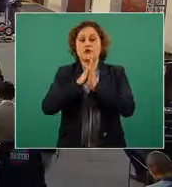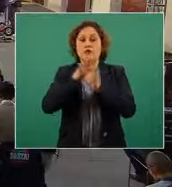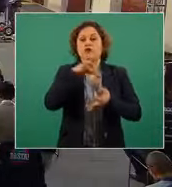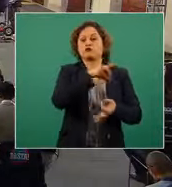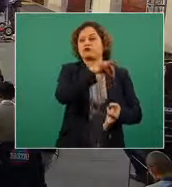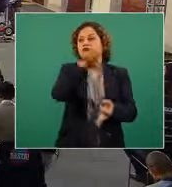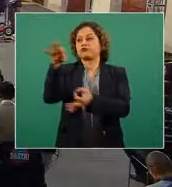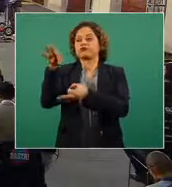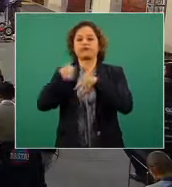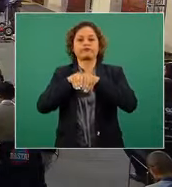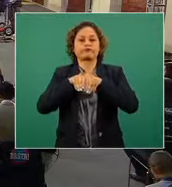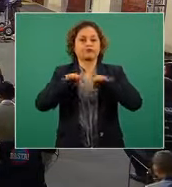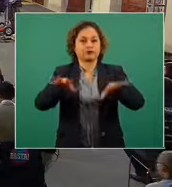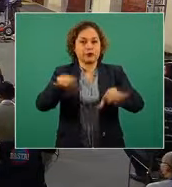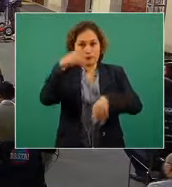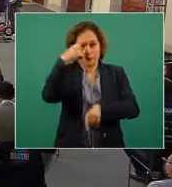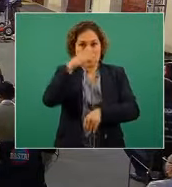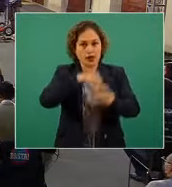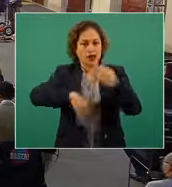por favor.